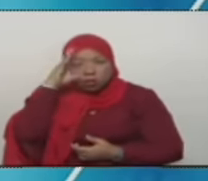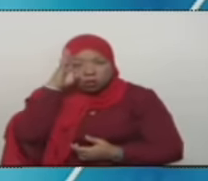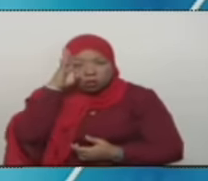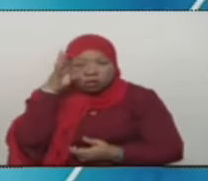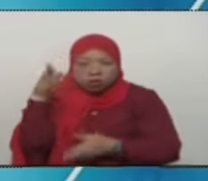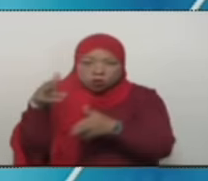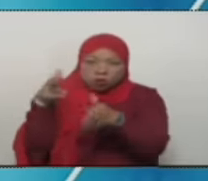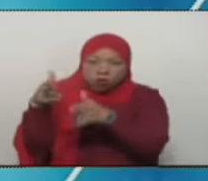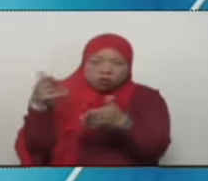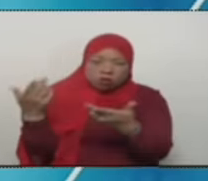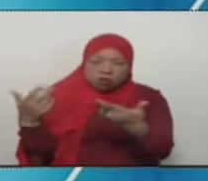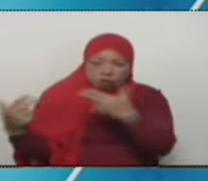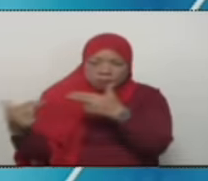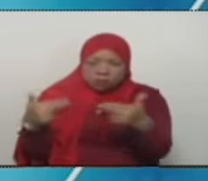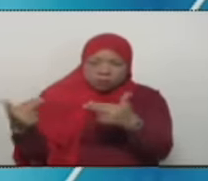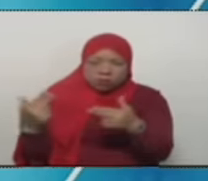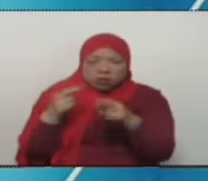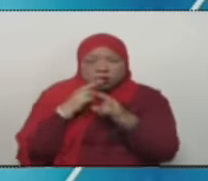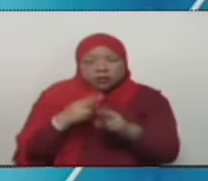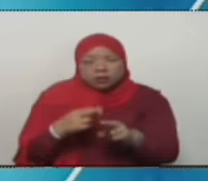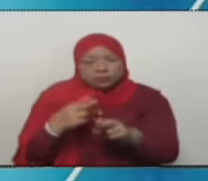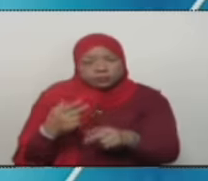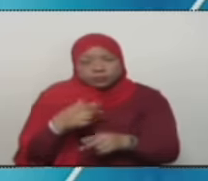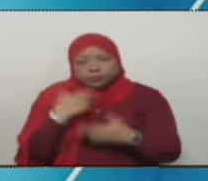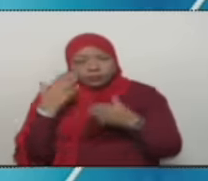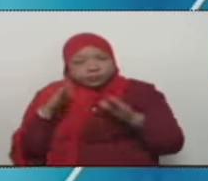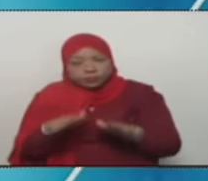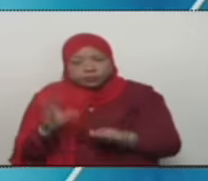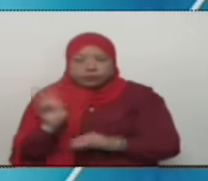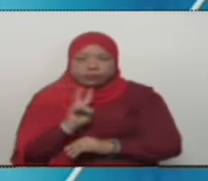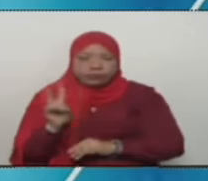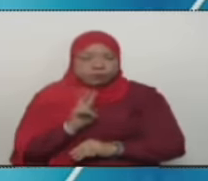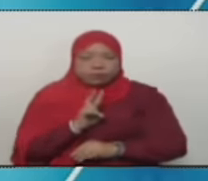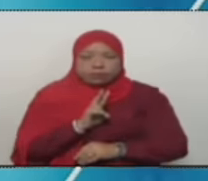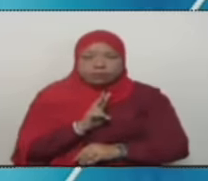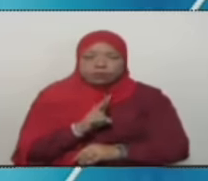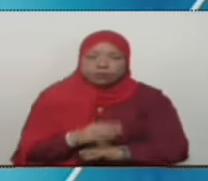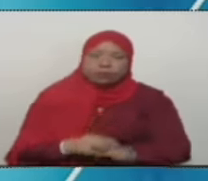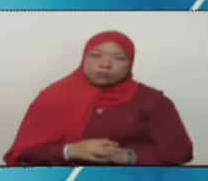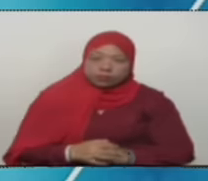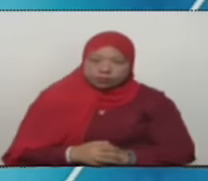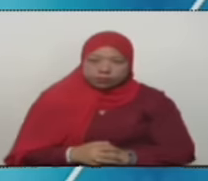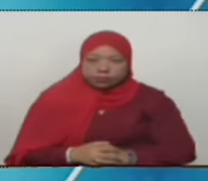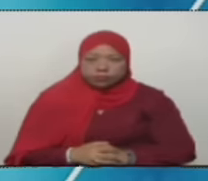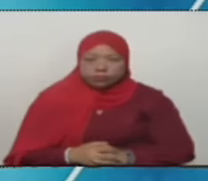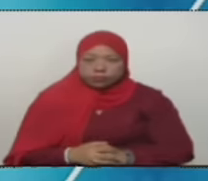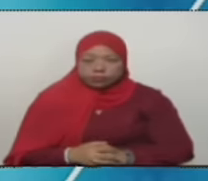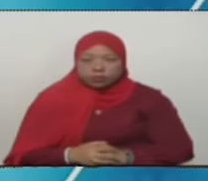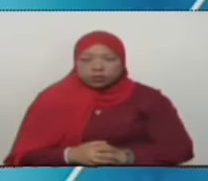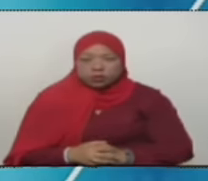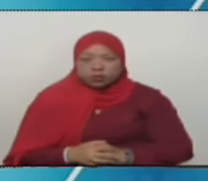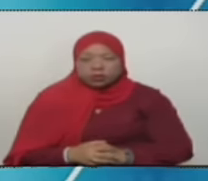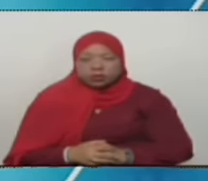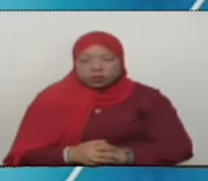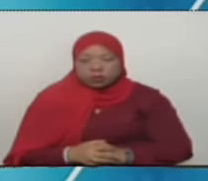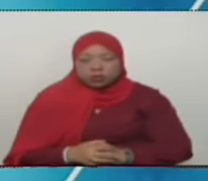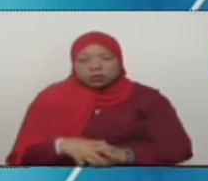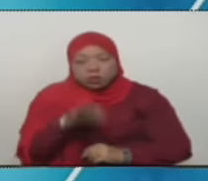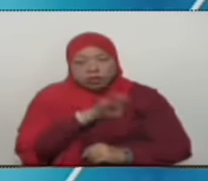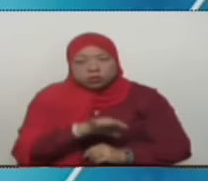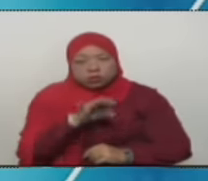entre nosotros. No, la respuesta no era matarnos entre los venezolanos. Entonces fue llevando la